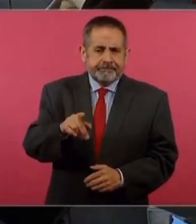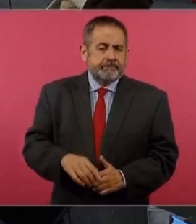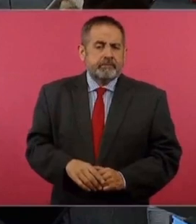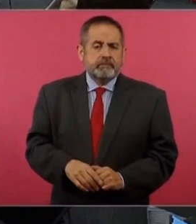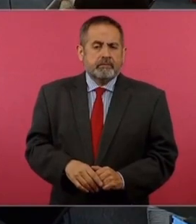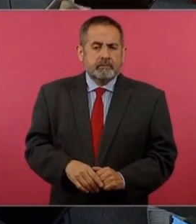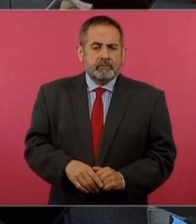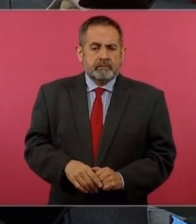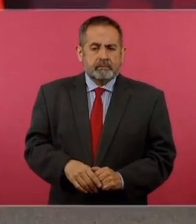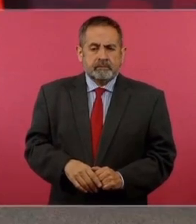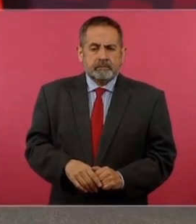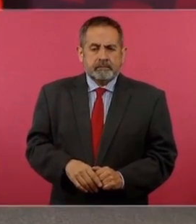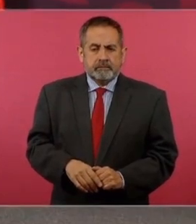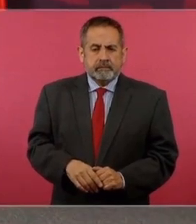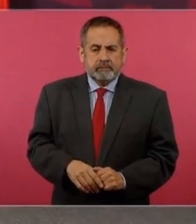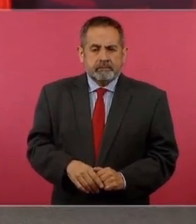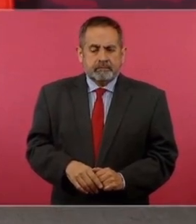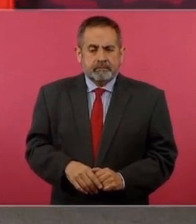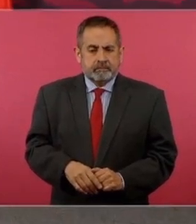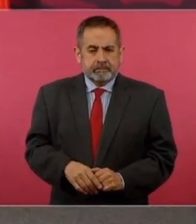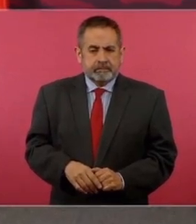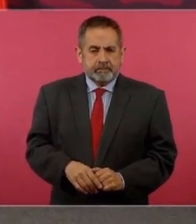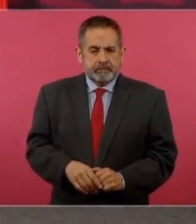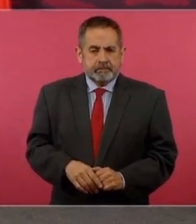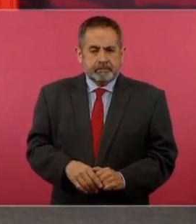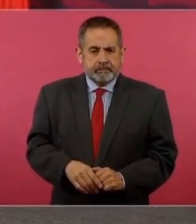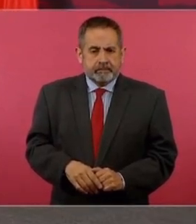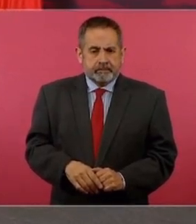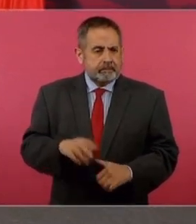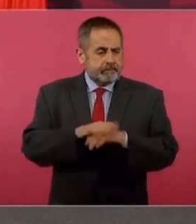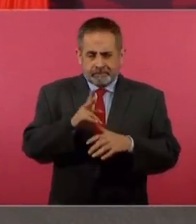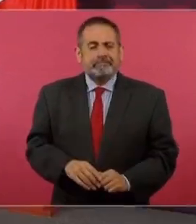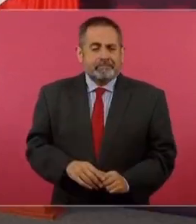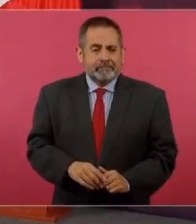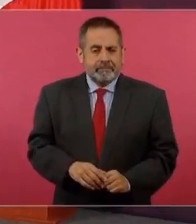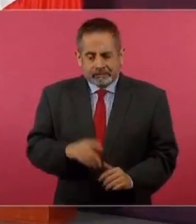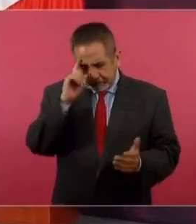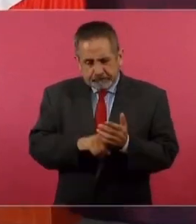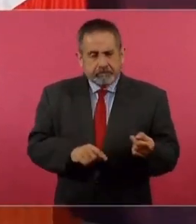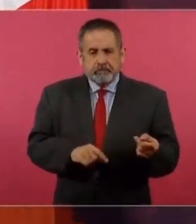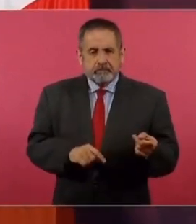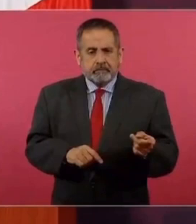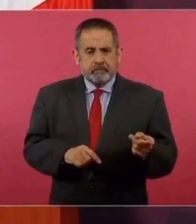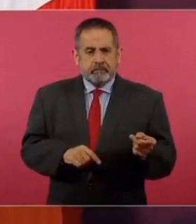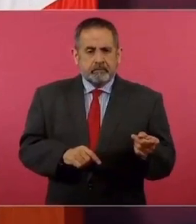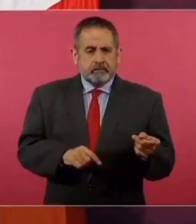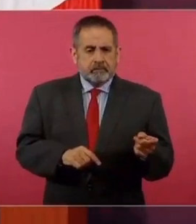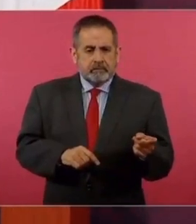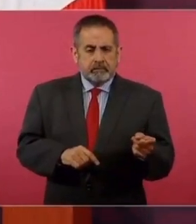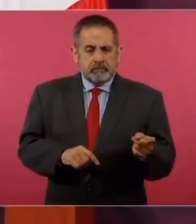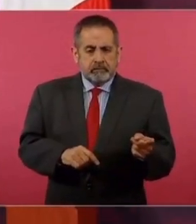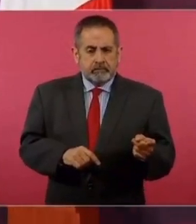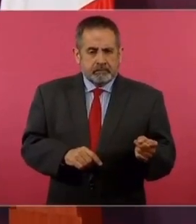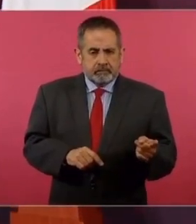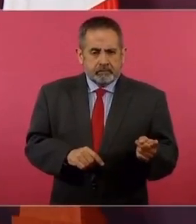este actuar con más violencia que eso